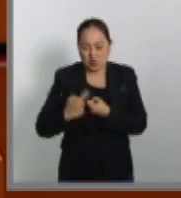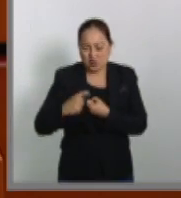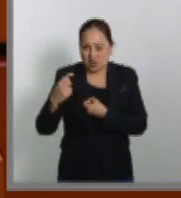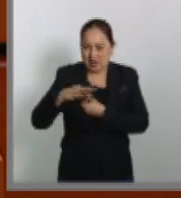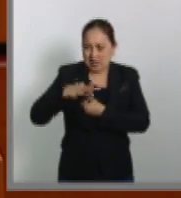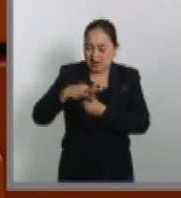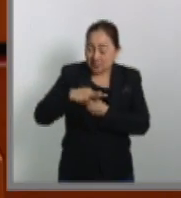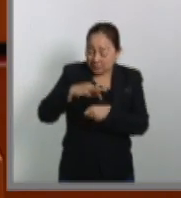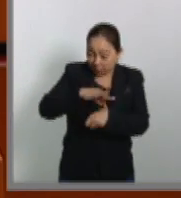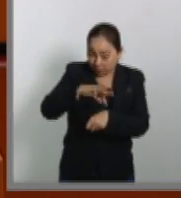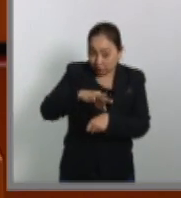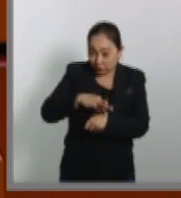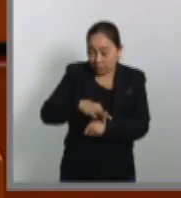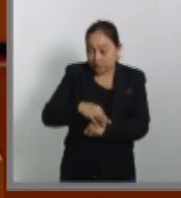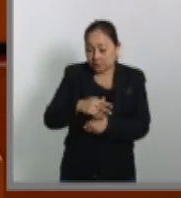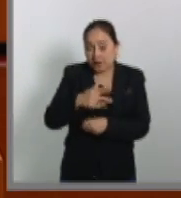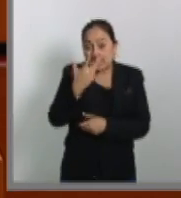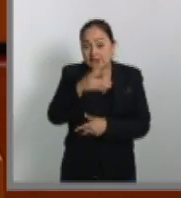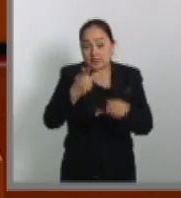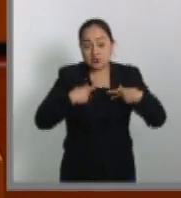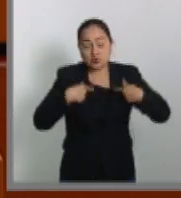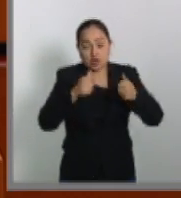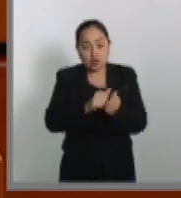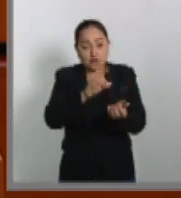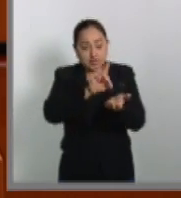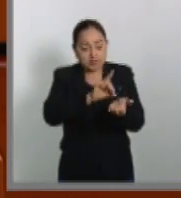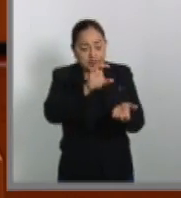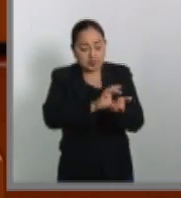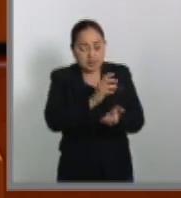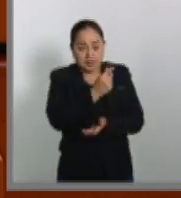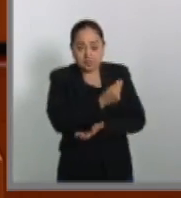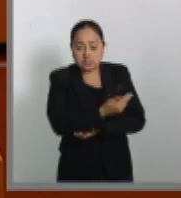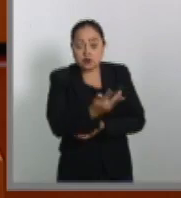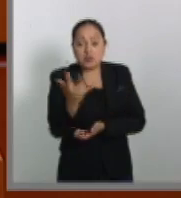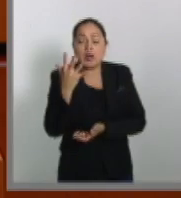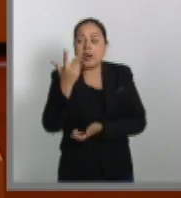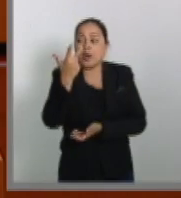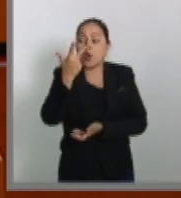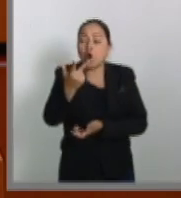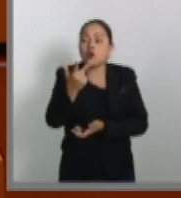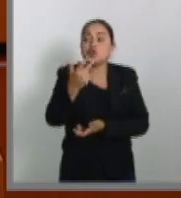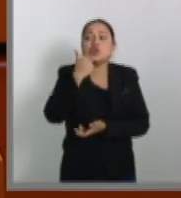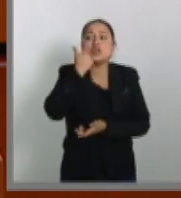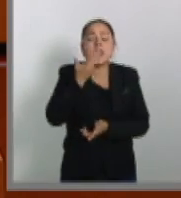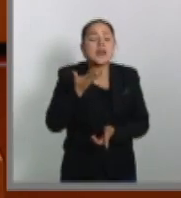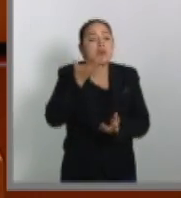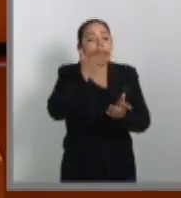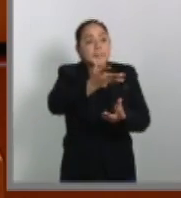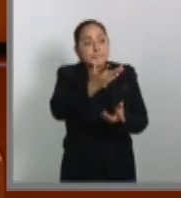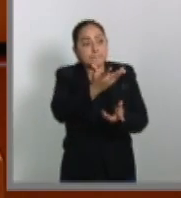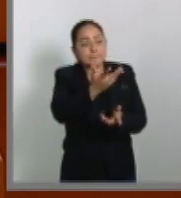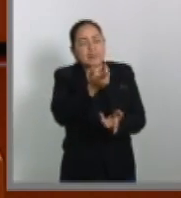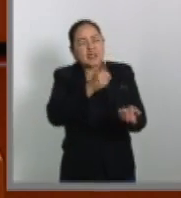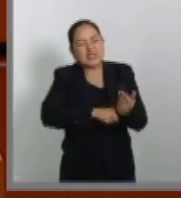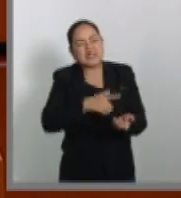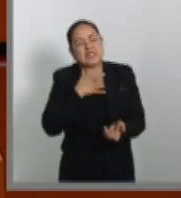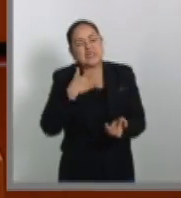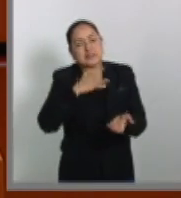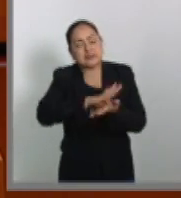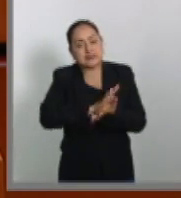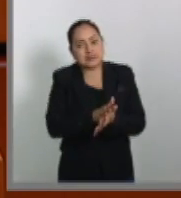decir, 8 de cada 10 personas con discapacidad que pretenden adquirir un seguro se sienten